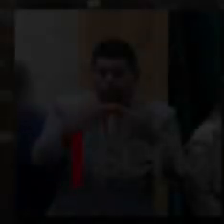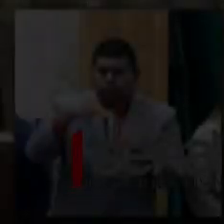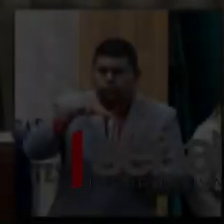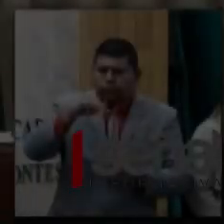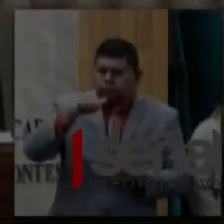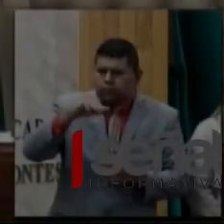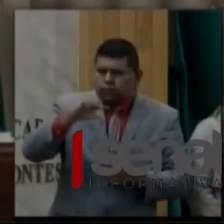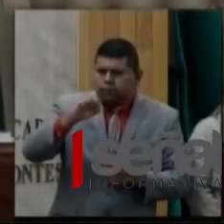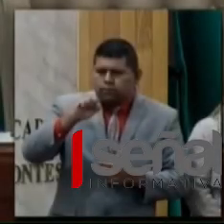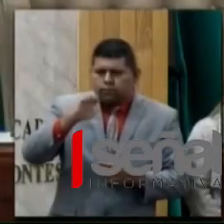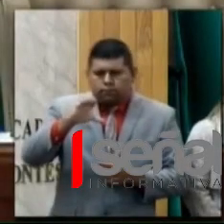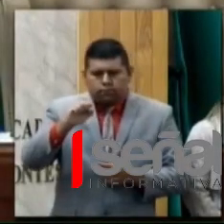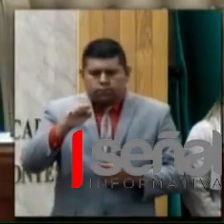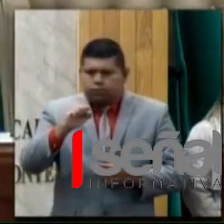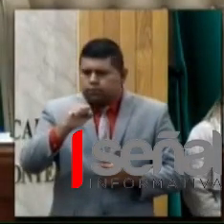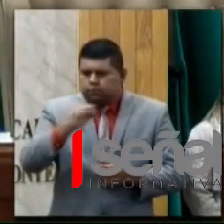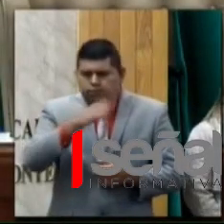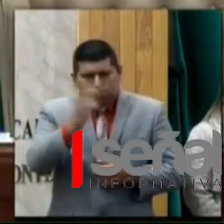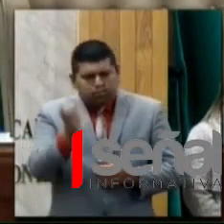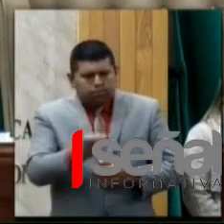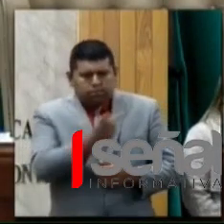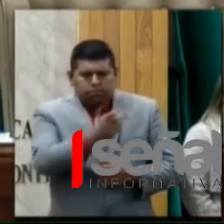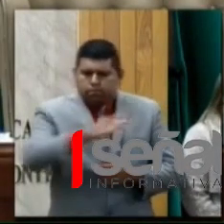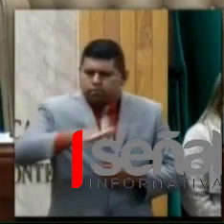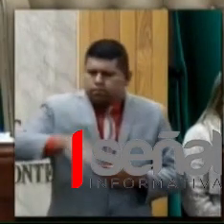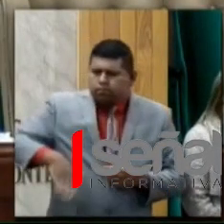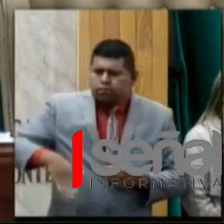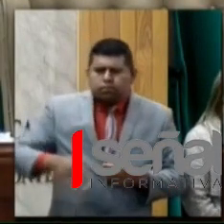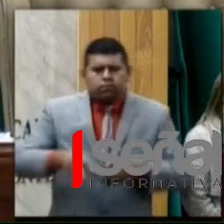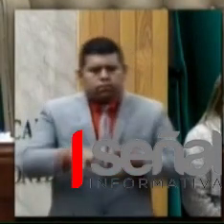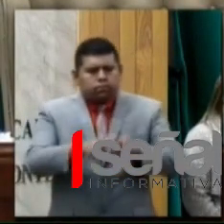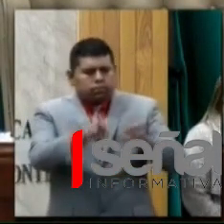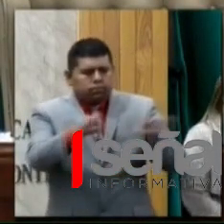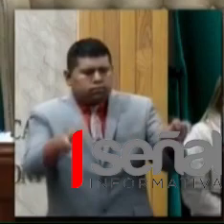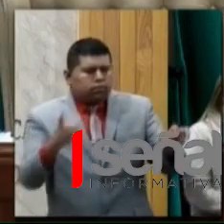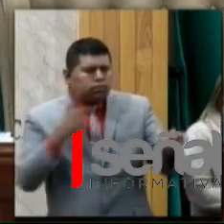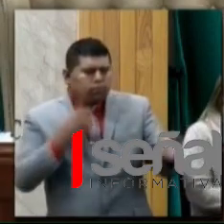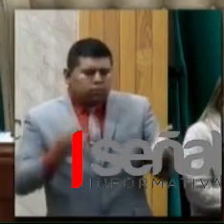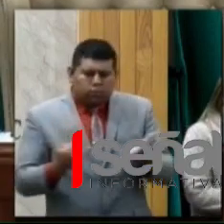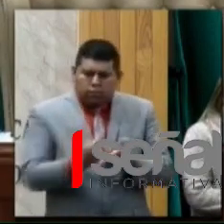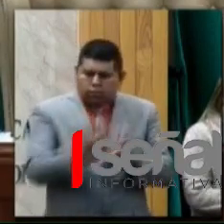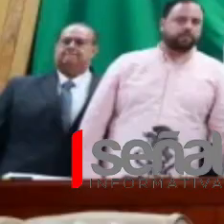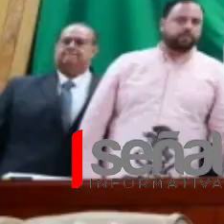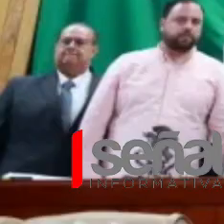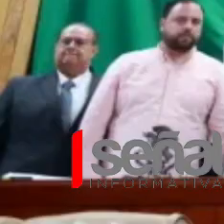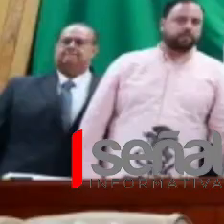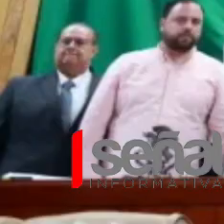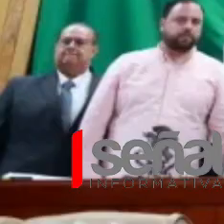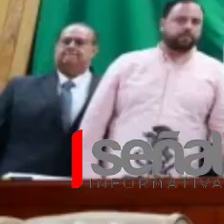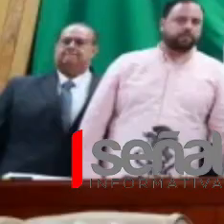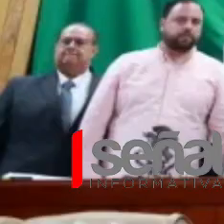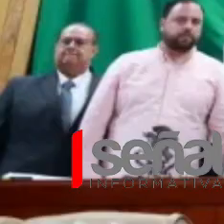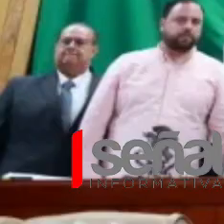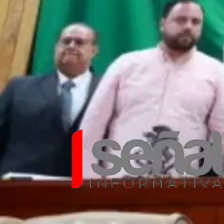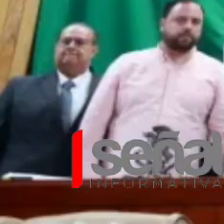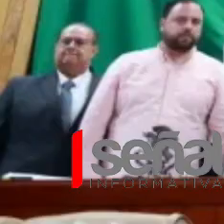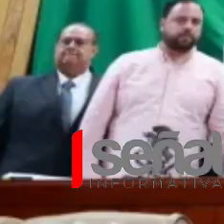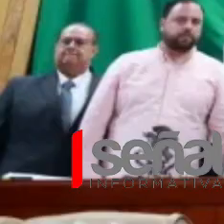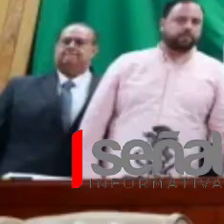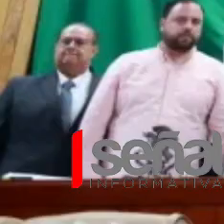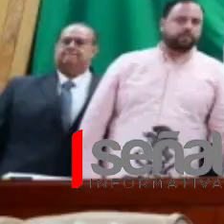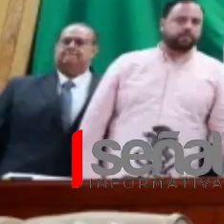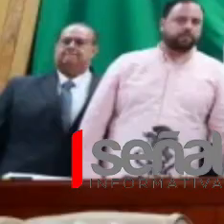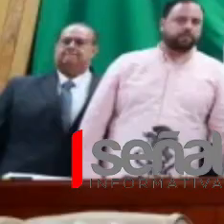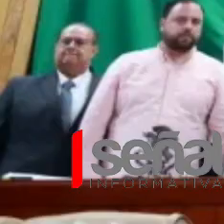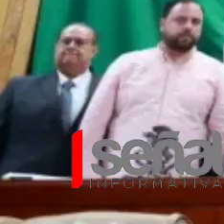integrantes del Congreso de Nayarit ratificaron este jueves en los cargos al secretario de Seguridad Ciudadana y a la titular de Buena Gobernanza, Manases Langarica Verdín